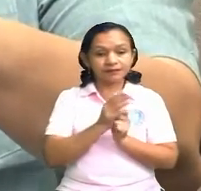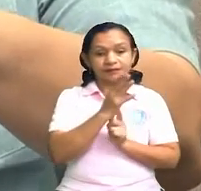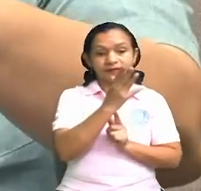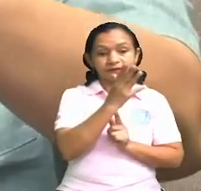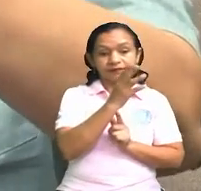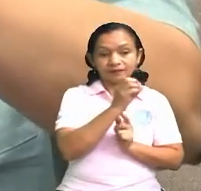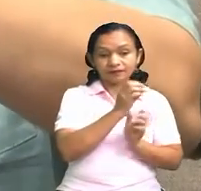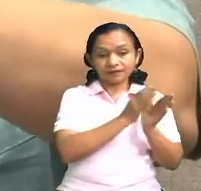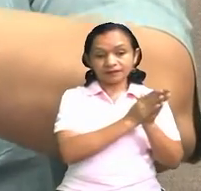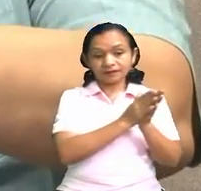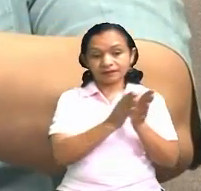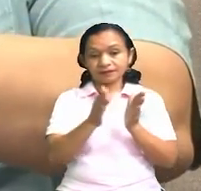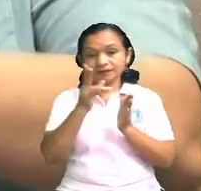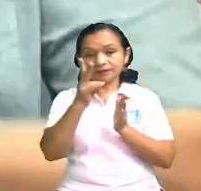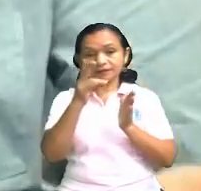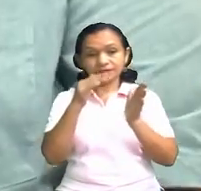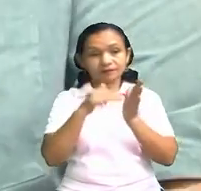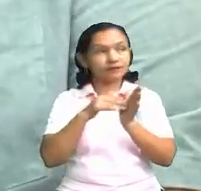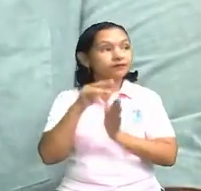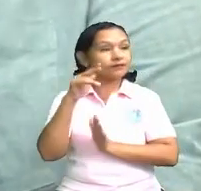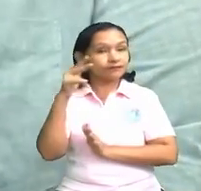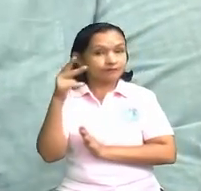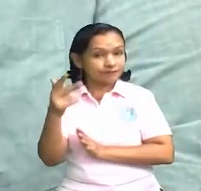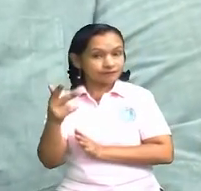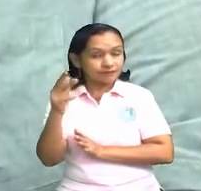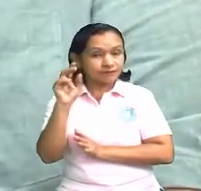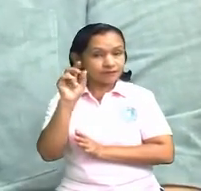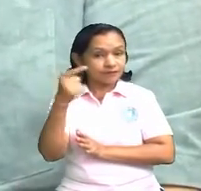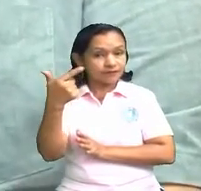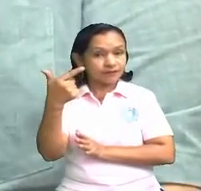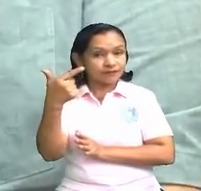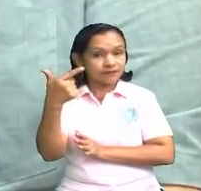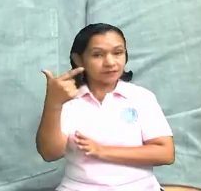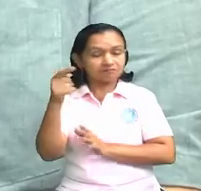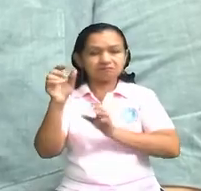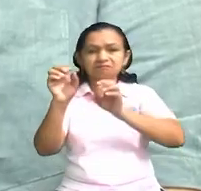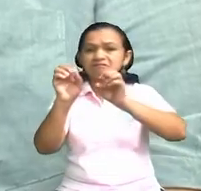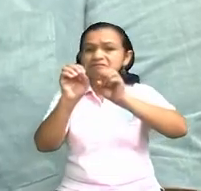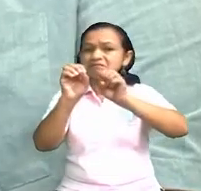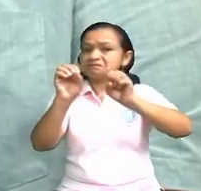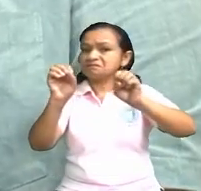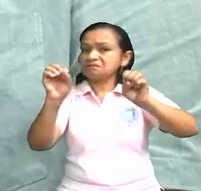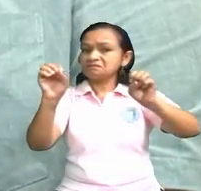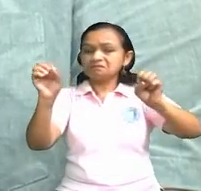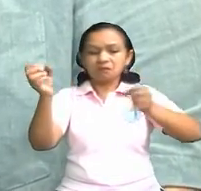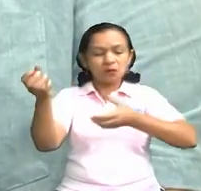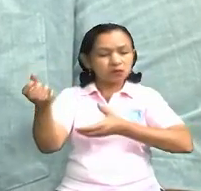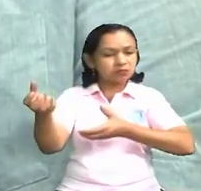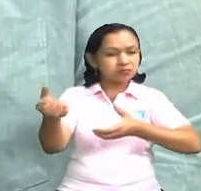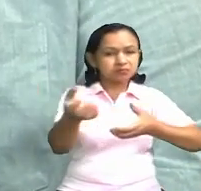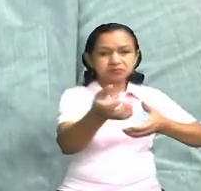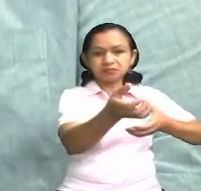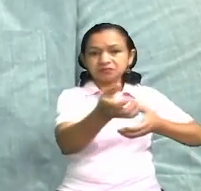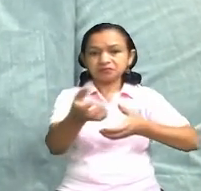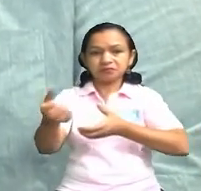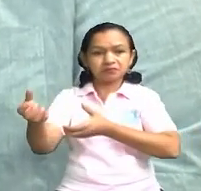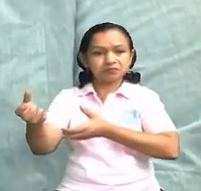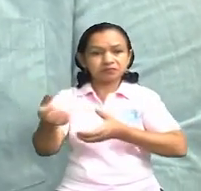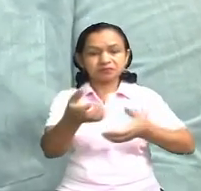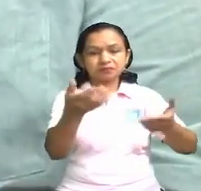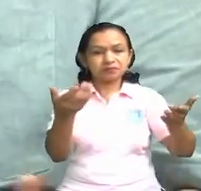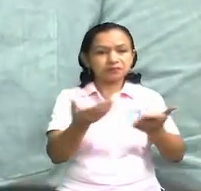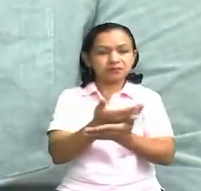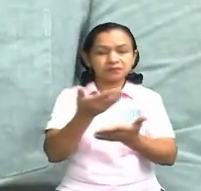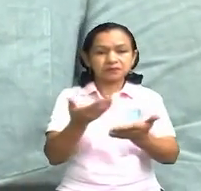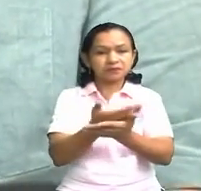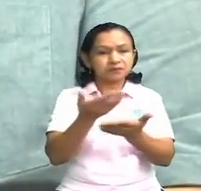90 al 2007 no hubo un solo camión contra incendio que se haya